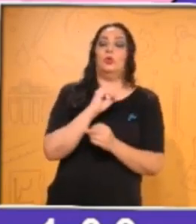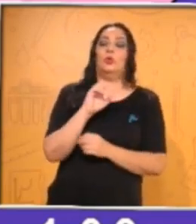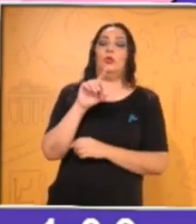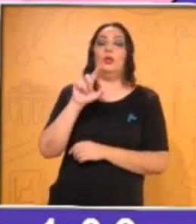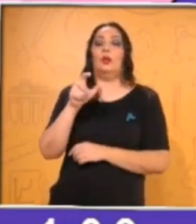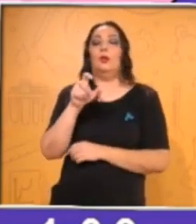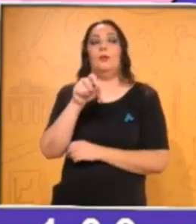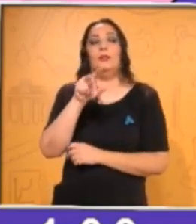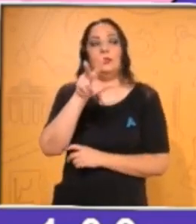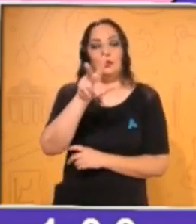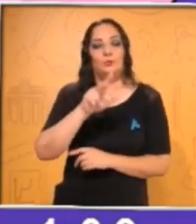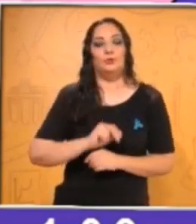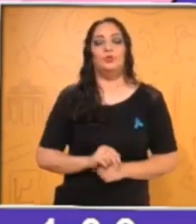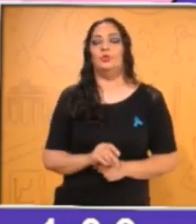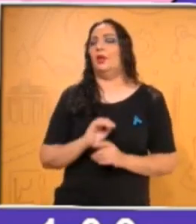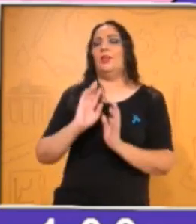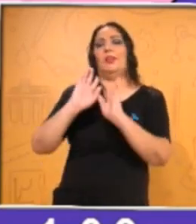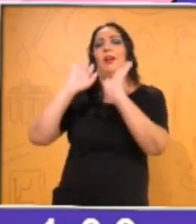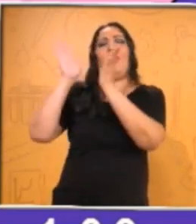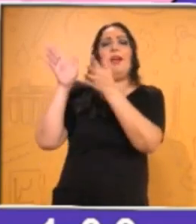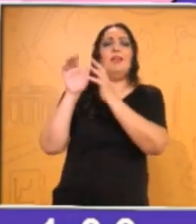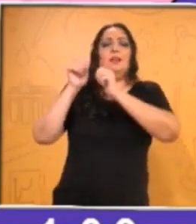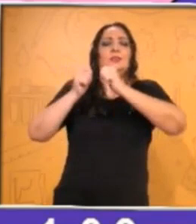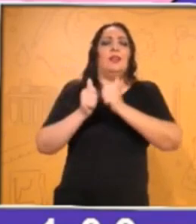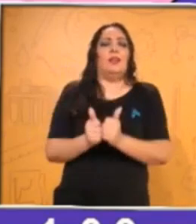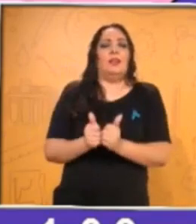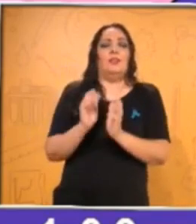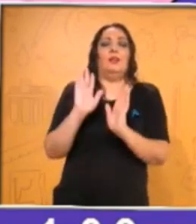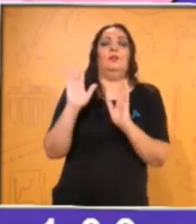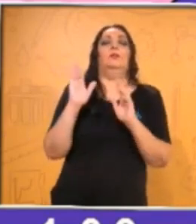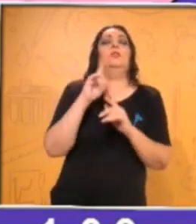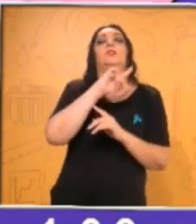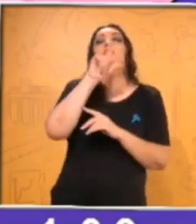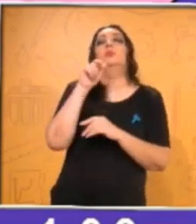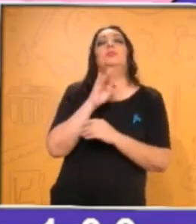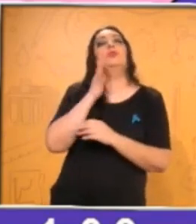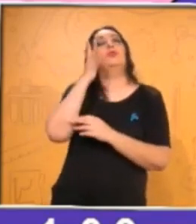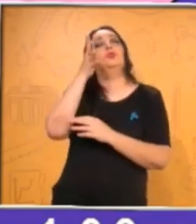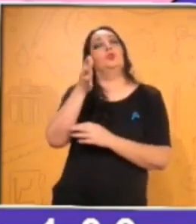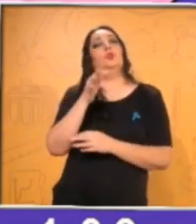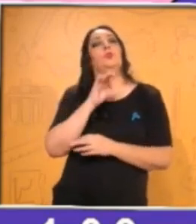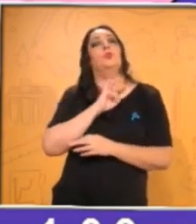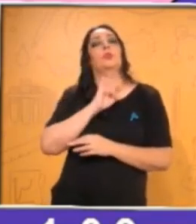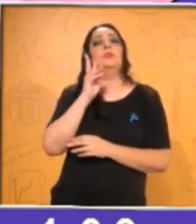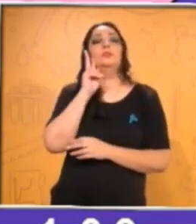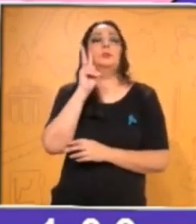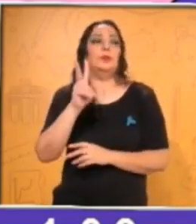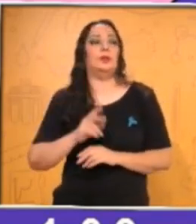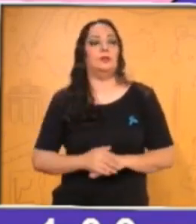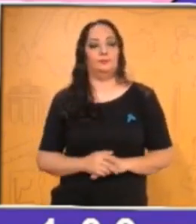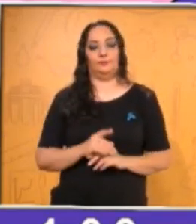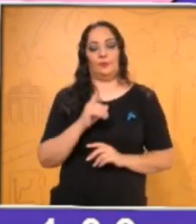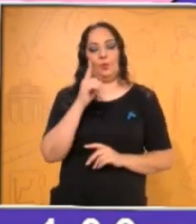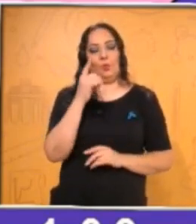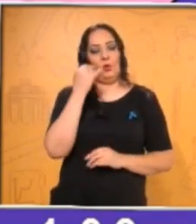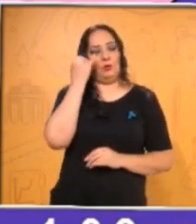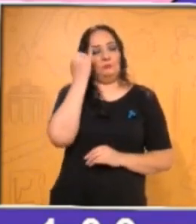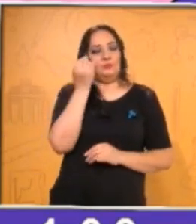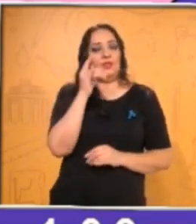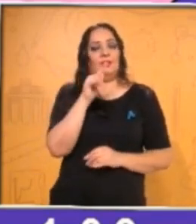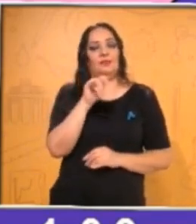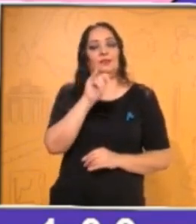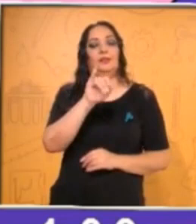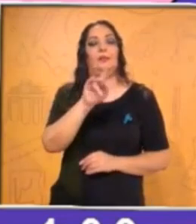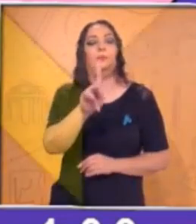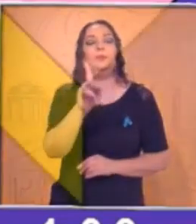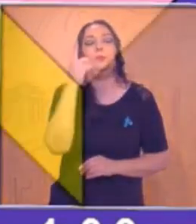Canal 28 también. Ahí se van a quedar guardados para que tú los puedas consultar más adelante. Te voy a dar un tip para que no tengas